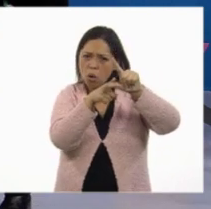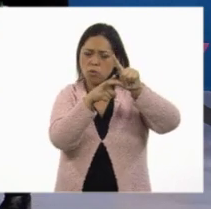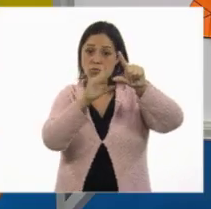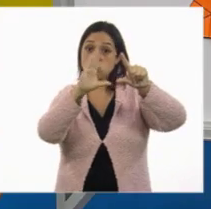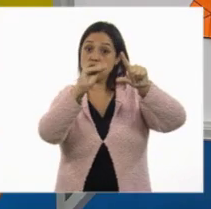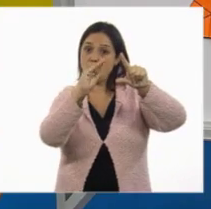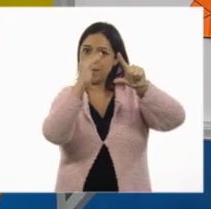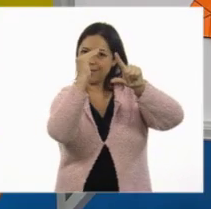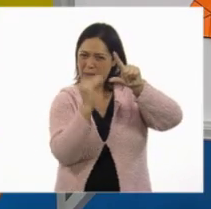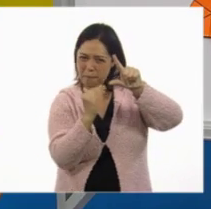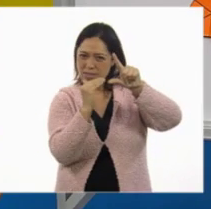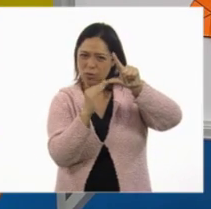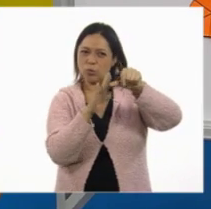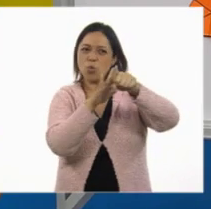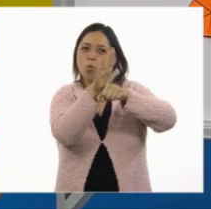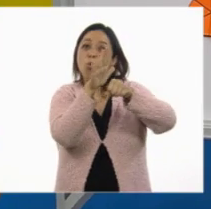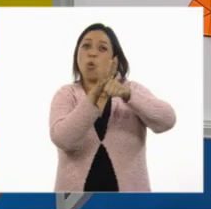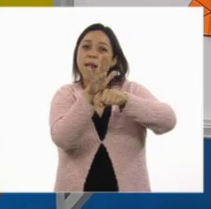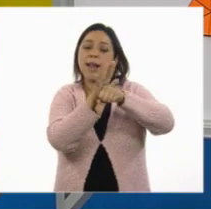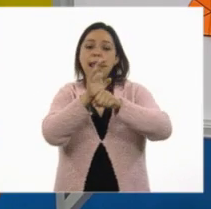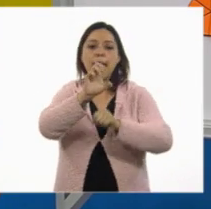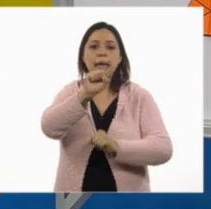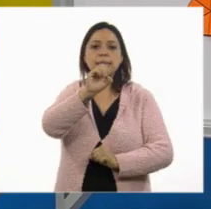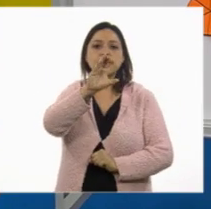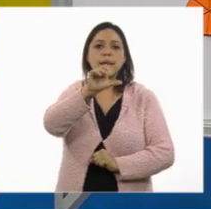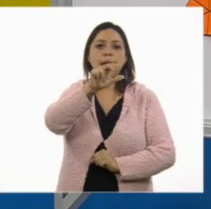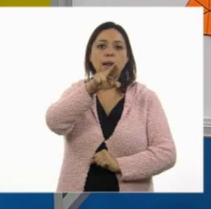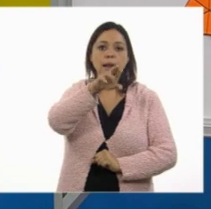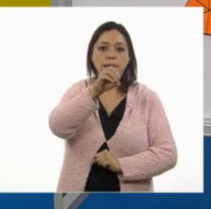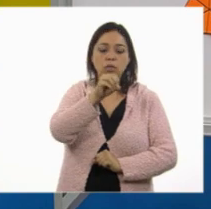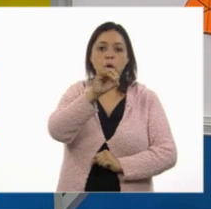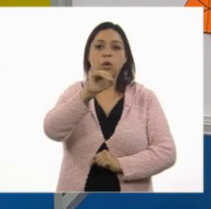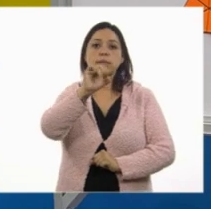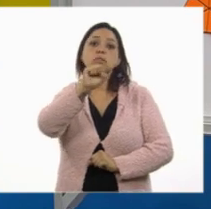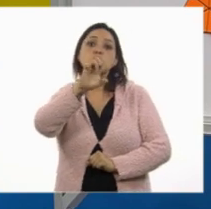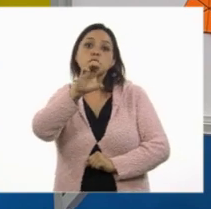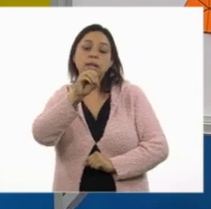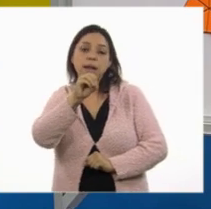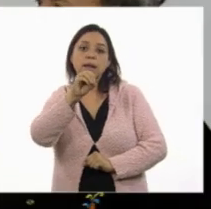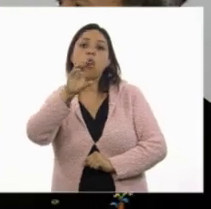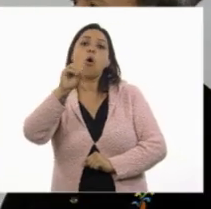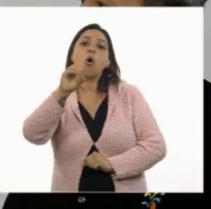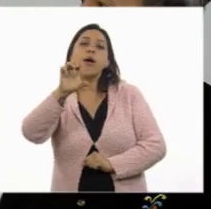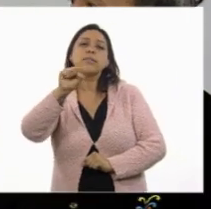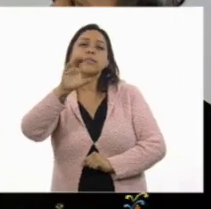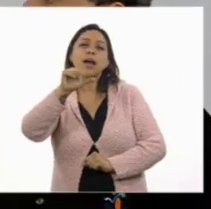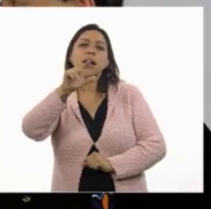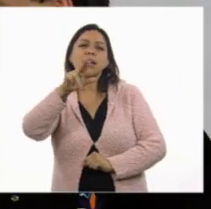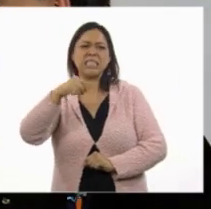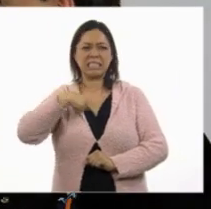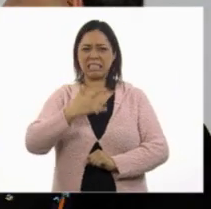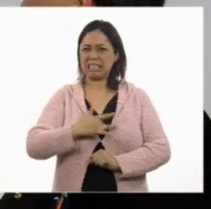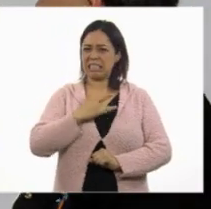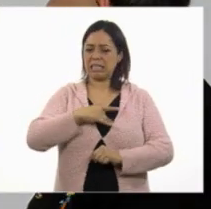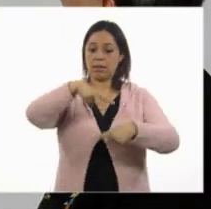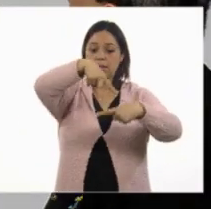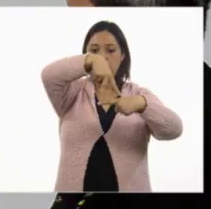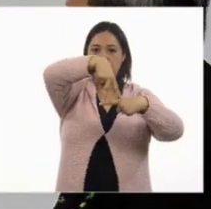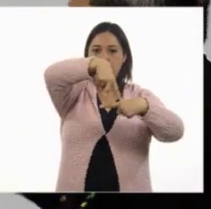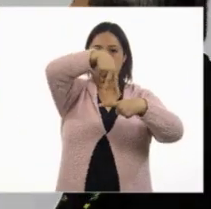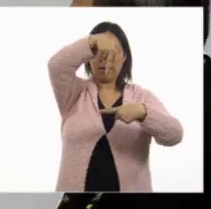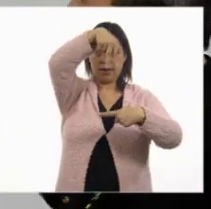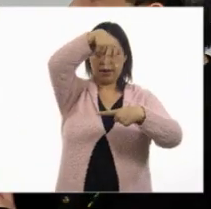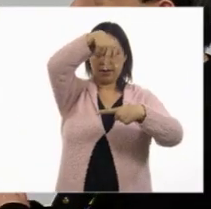Y ¿Y qué tipo de triángulo es? ¿Es escaleno, es isósceles o es equilátero? creo que es isósceles. Muy bien, es